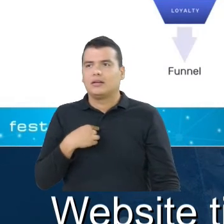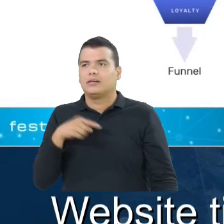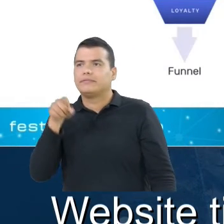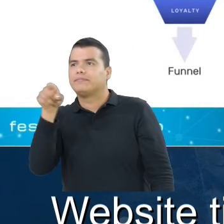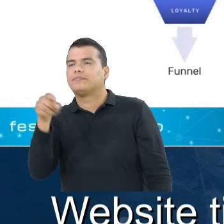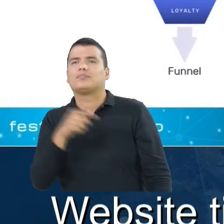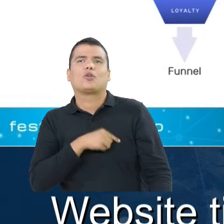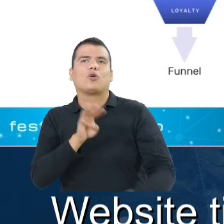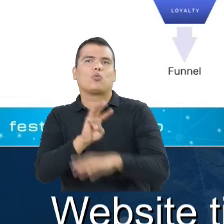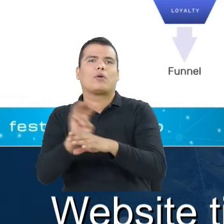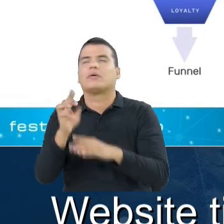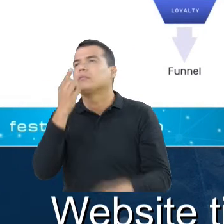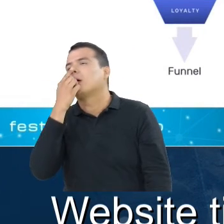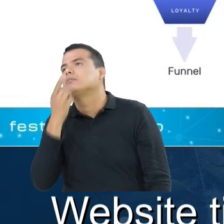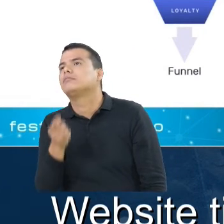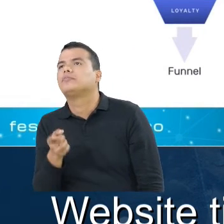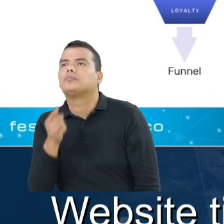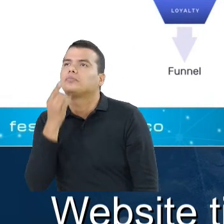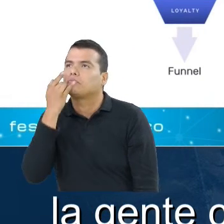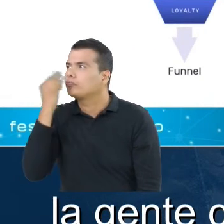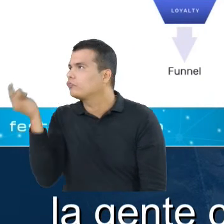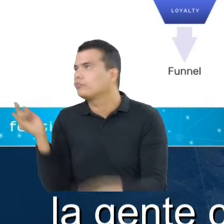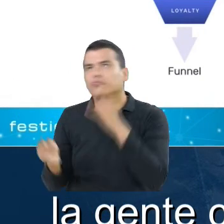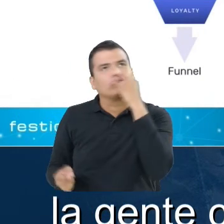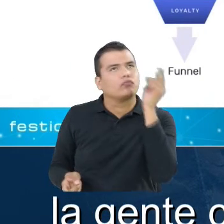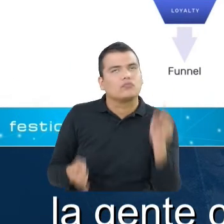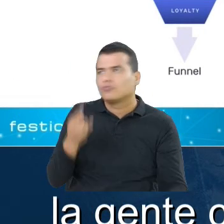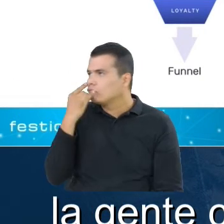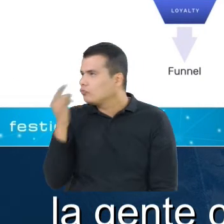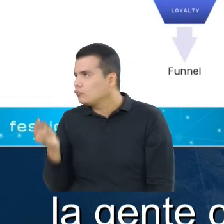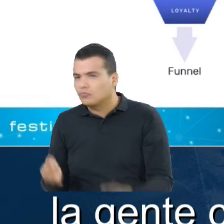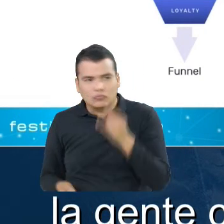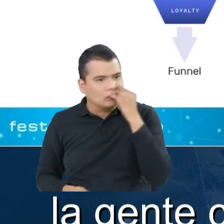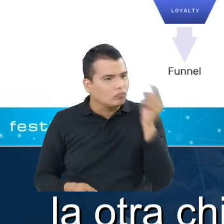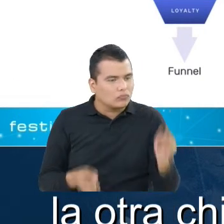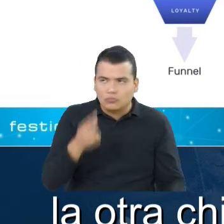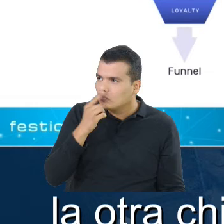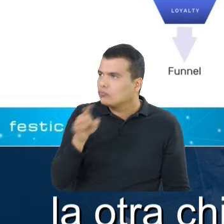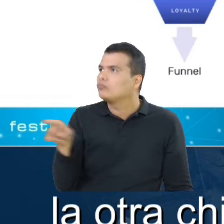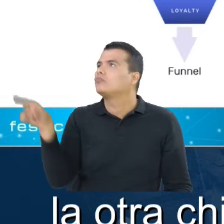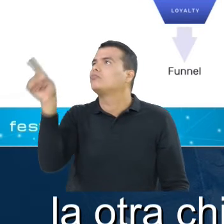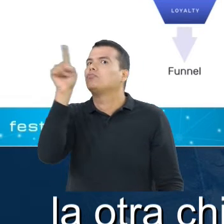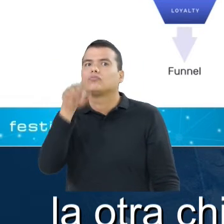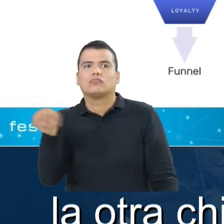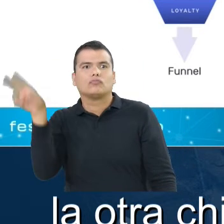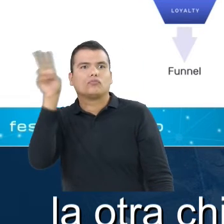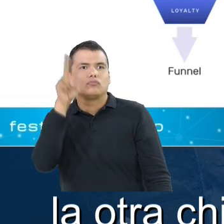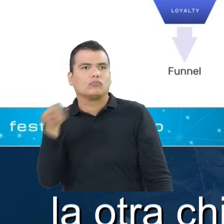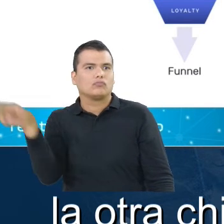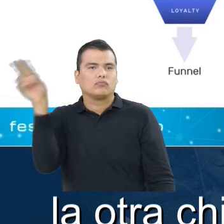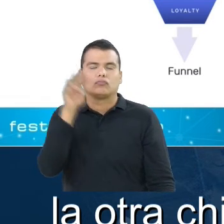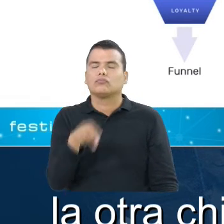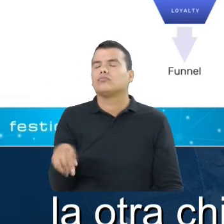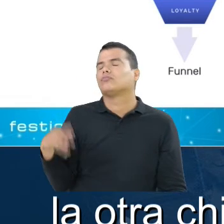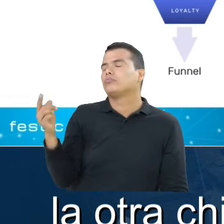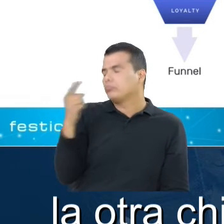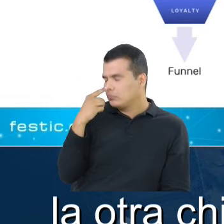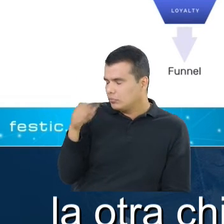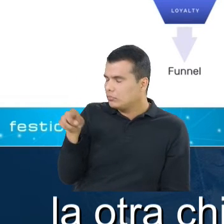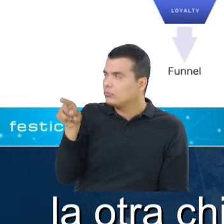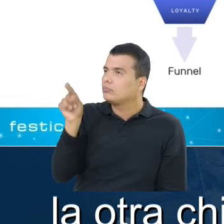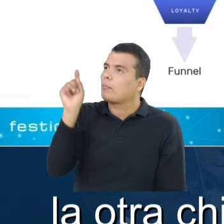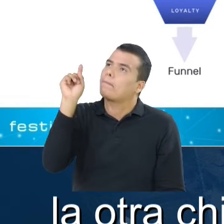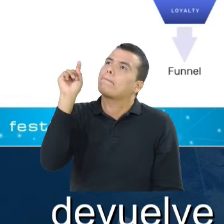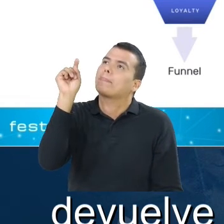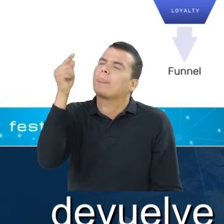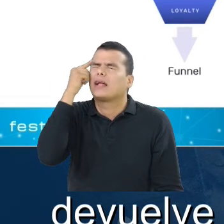otra, chismosea 5 productos, se devuelve, va, le da sed, va al baño, etcétera, que ya cuando vuelve,